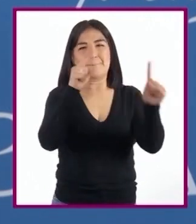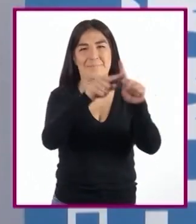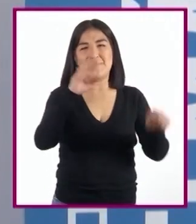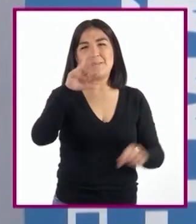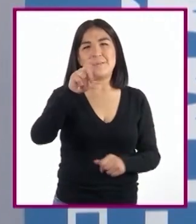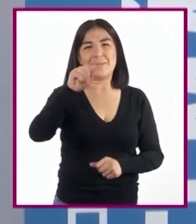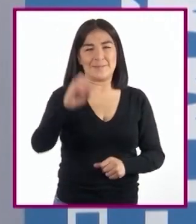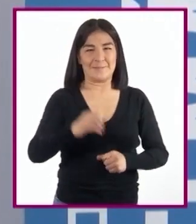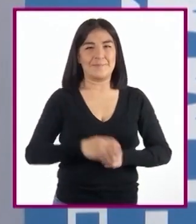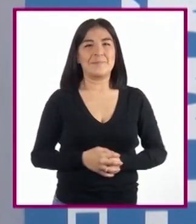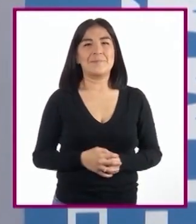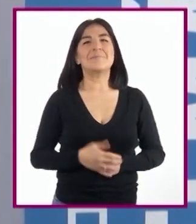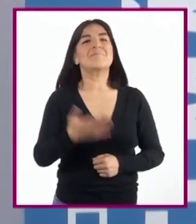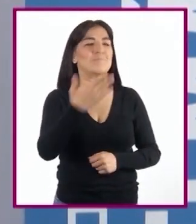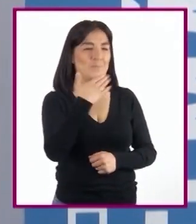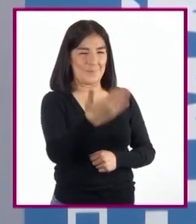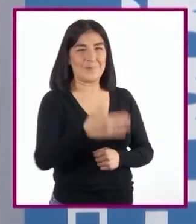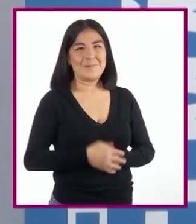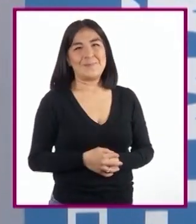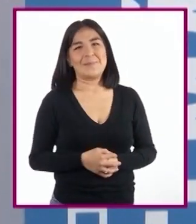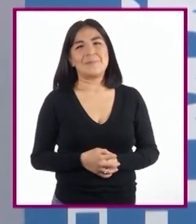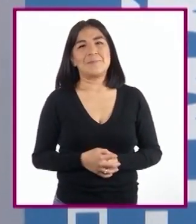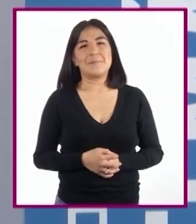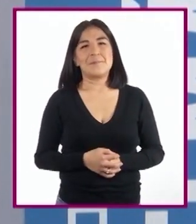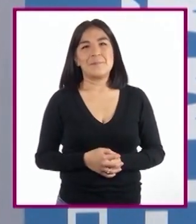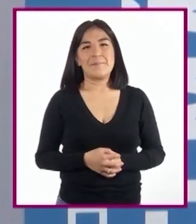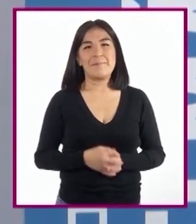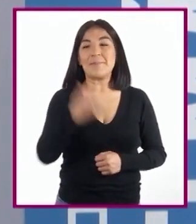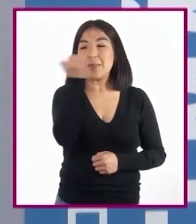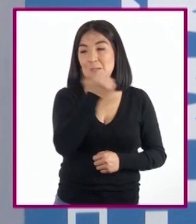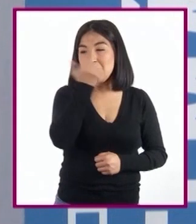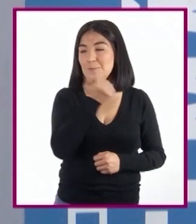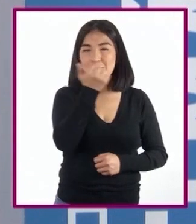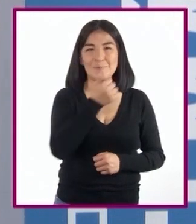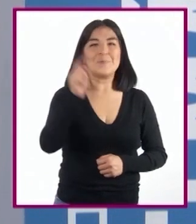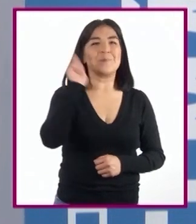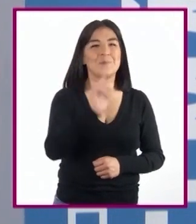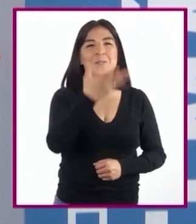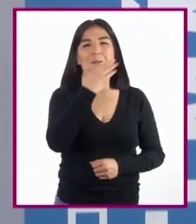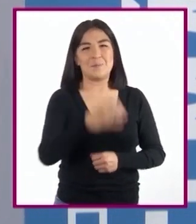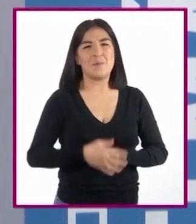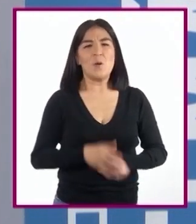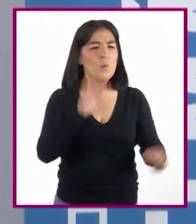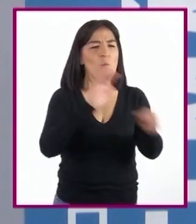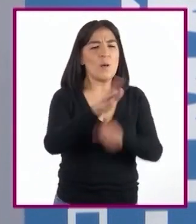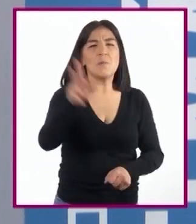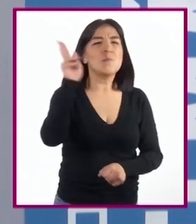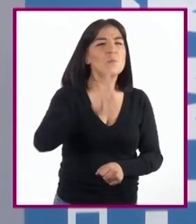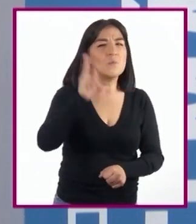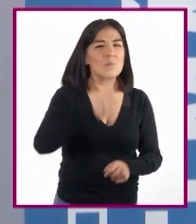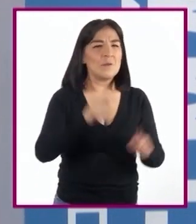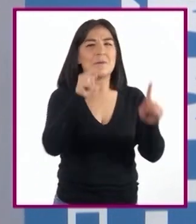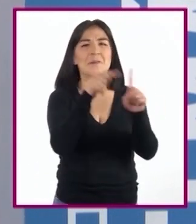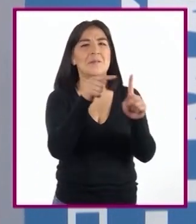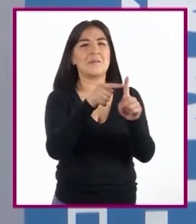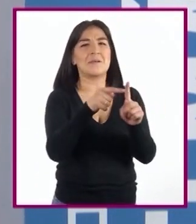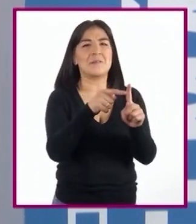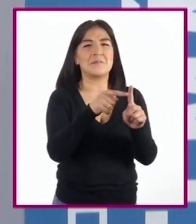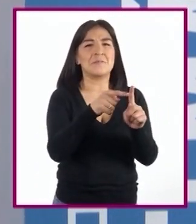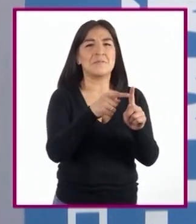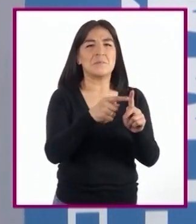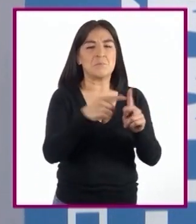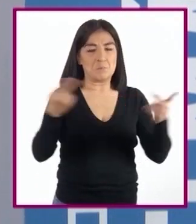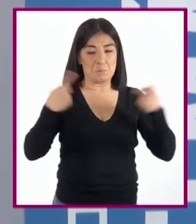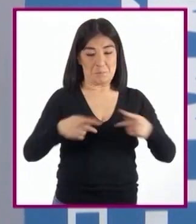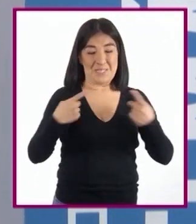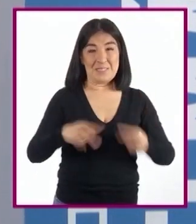sesión? Muy bien. Estimadas alumnas y alumnos, ¿cuál es la probabilidad de que una persona